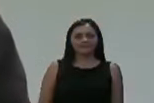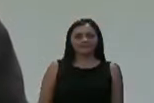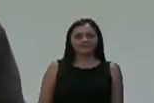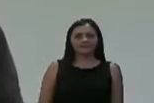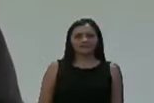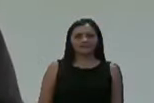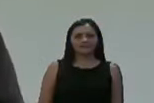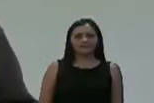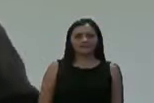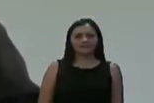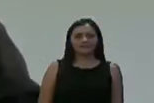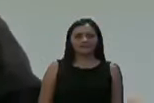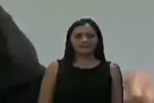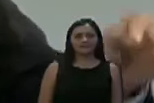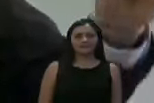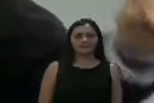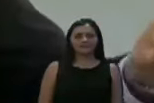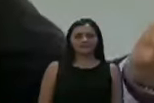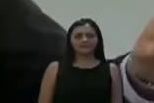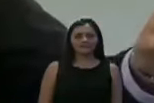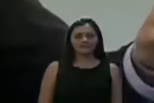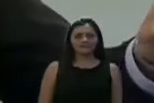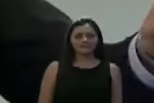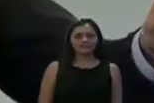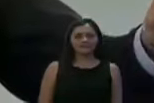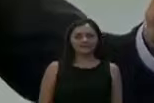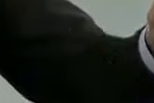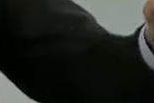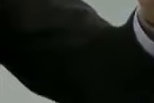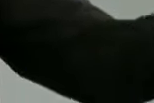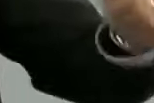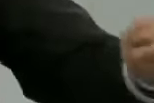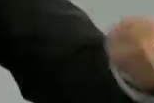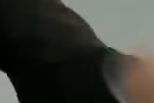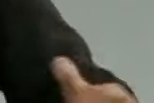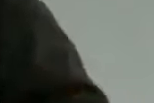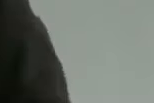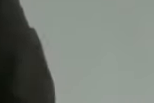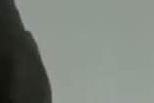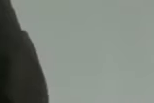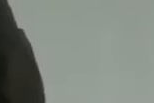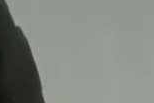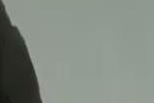Go atap yanami